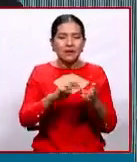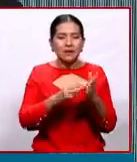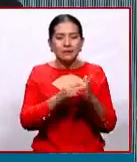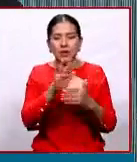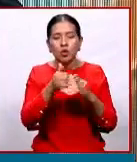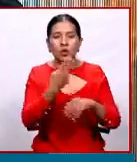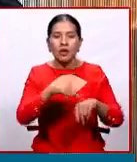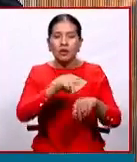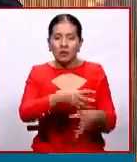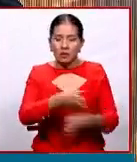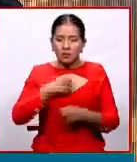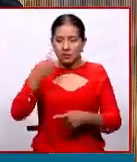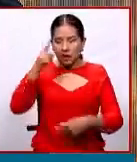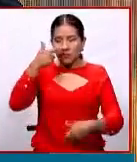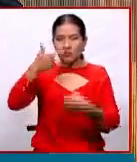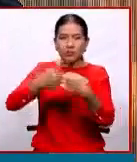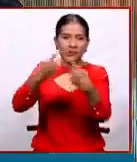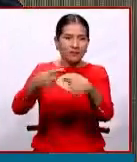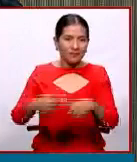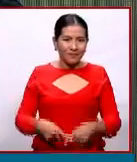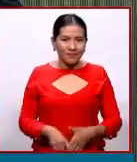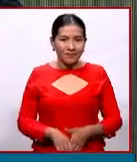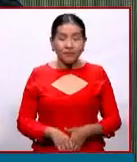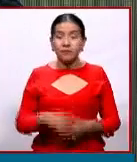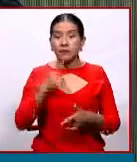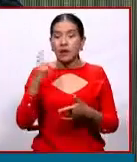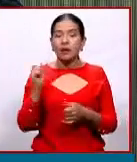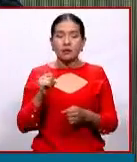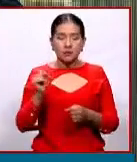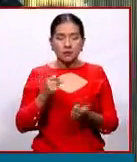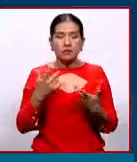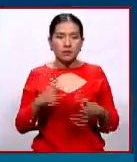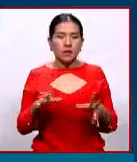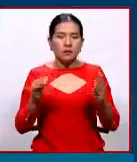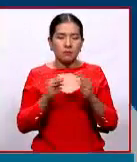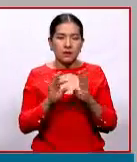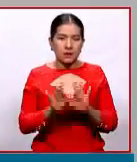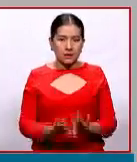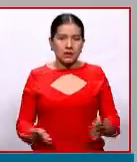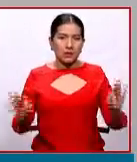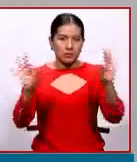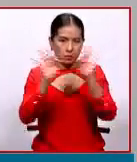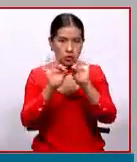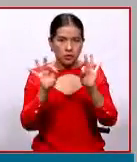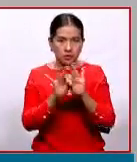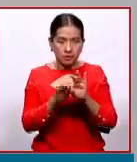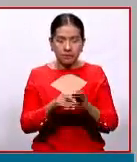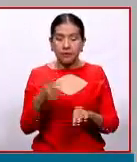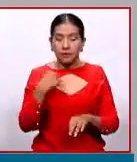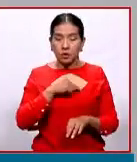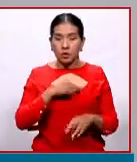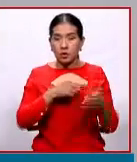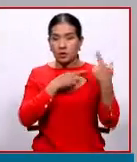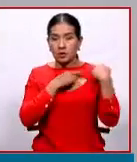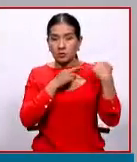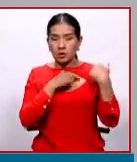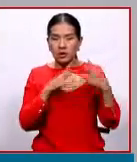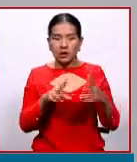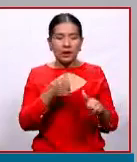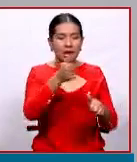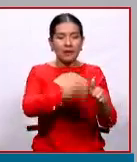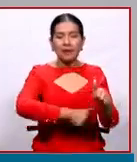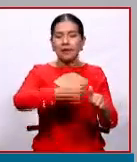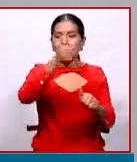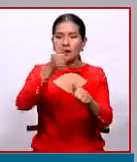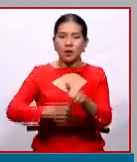dos ámbitos? Es importante también. En realidad, la importancia que tiene para nosotros cada uno de los proyectos